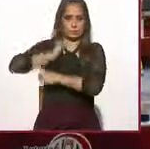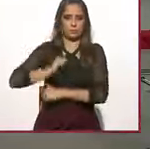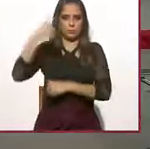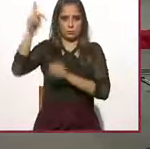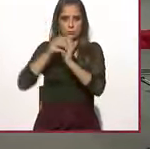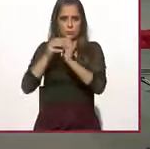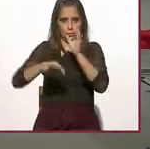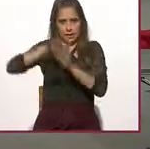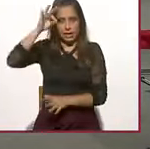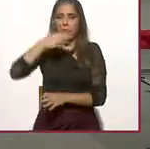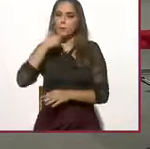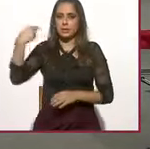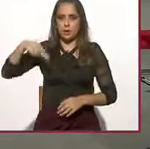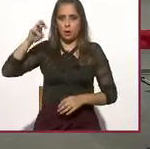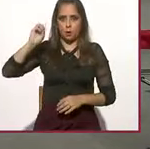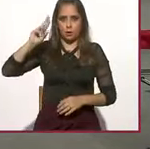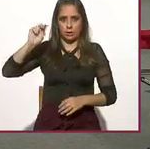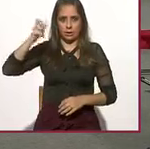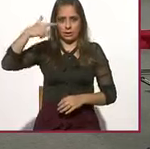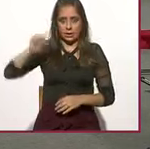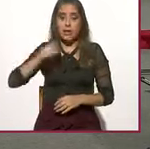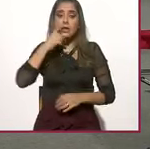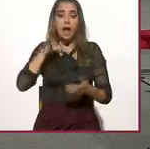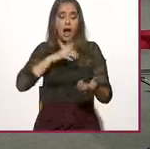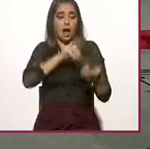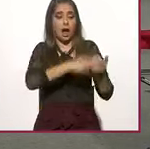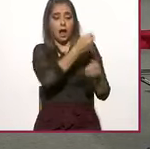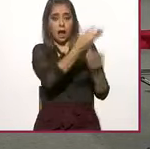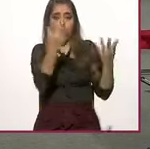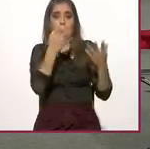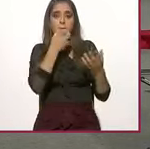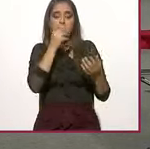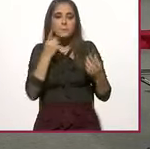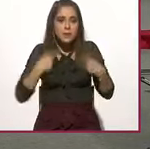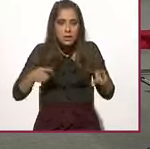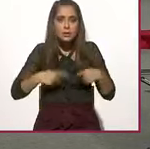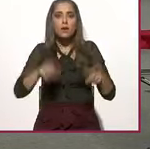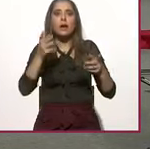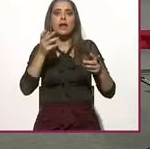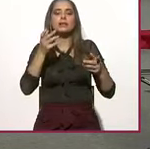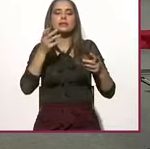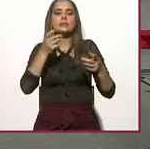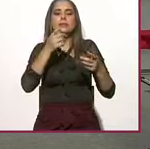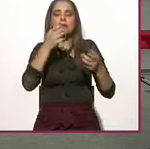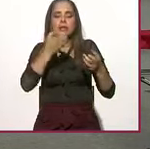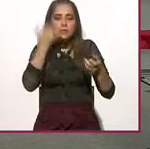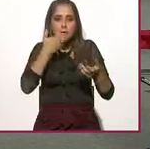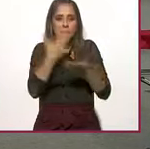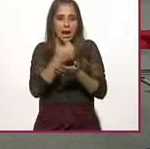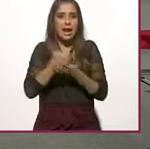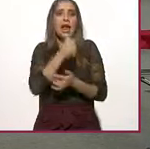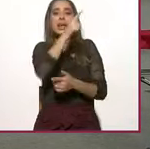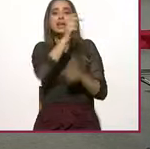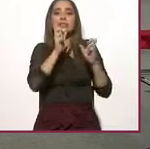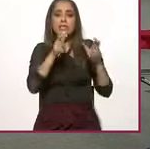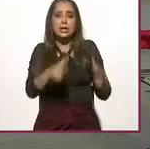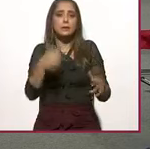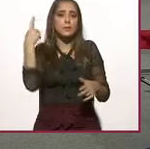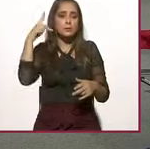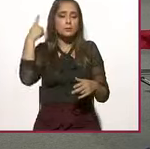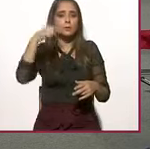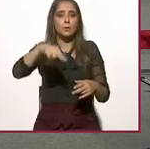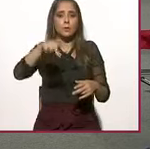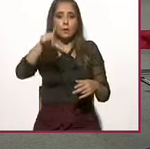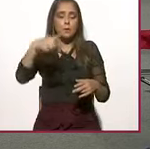que las escuelas ganadoras con premios de 20 millones de pesos para cada una se encuentran en Chiapas, Puebla, Nuevo León, Veracruz